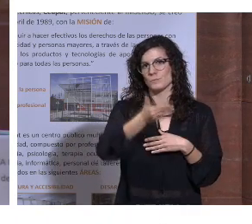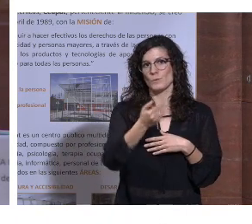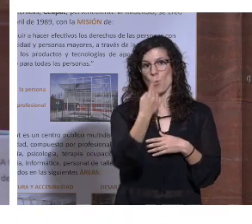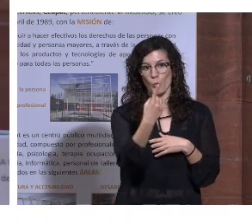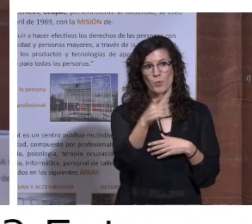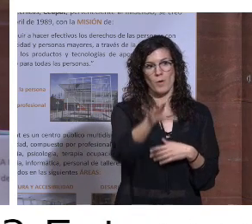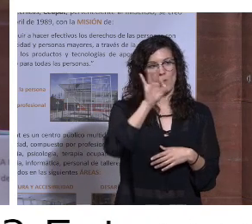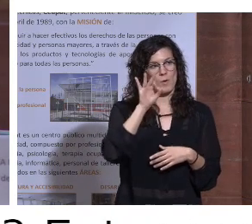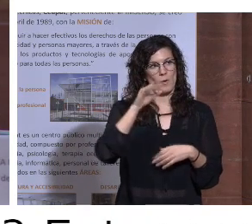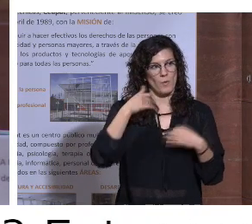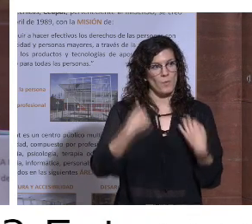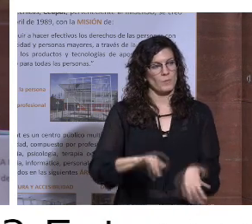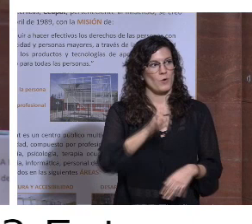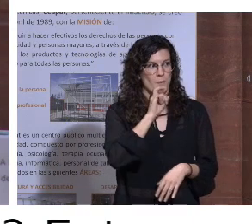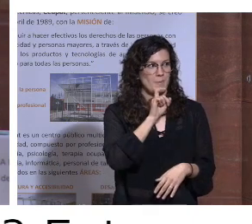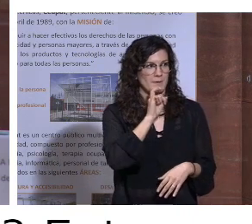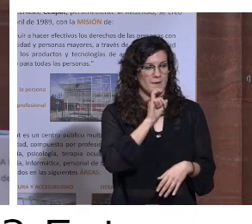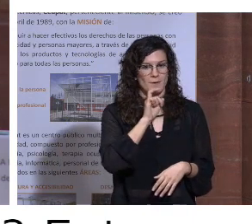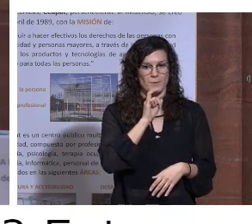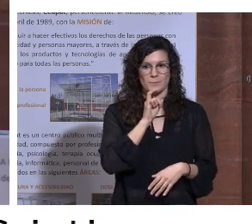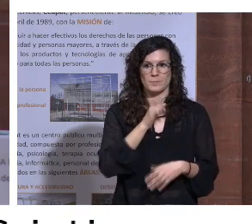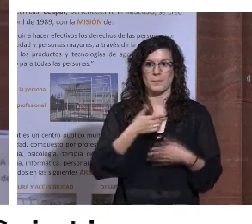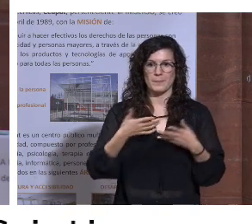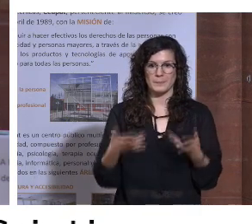Cristina, pues es bastante complicado, ¿no? Pero